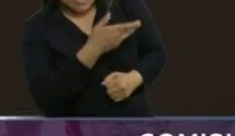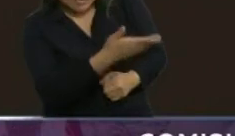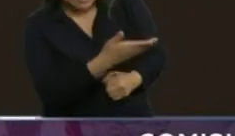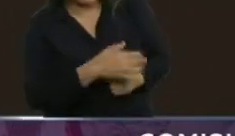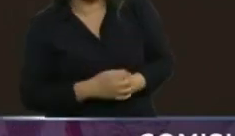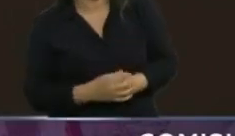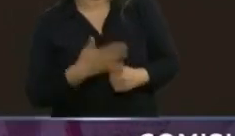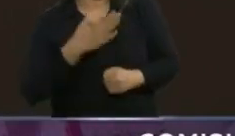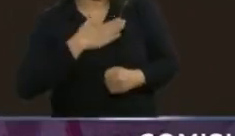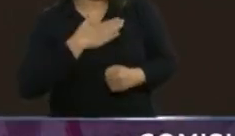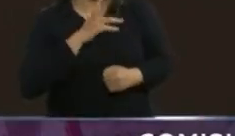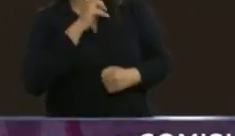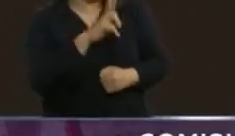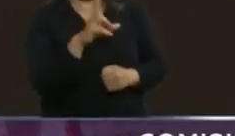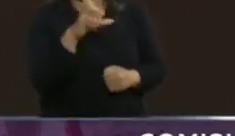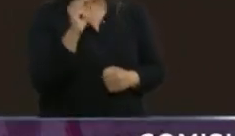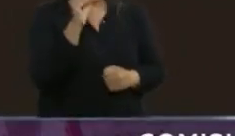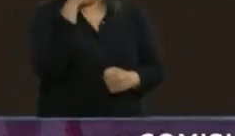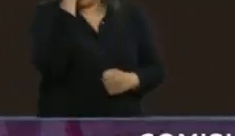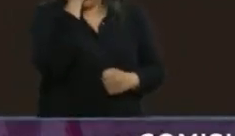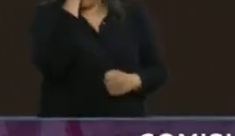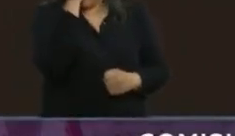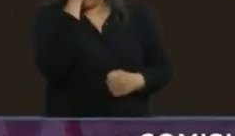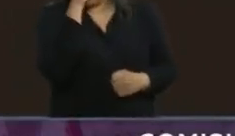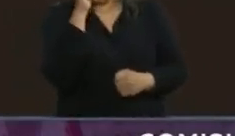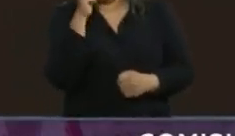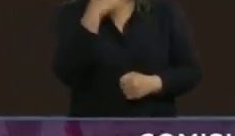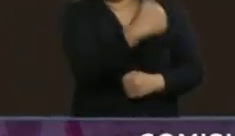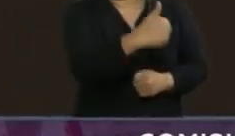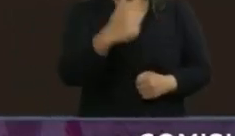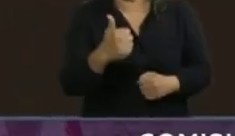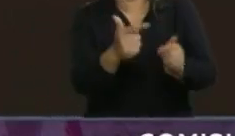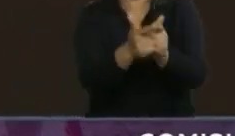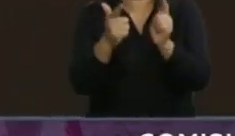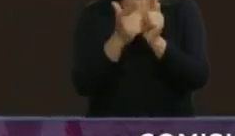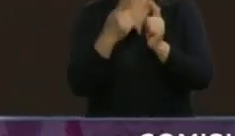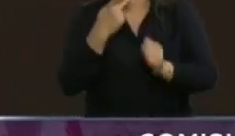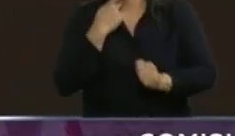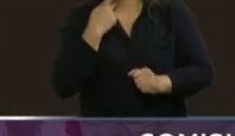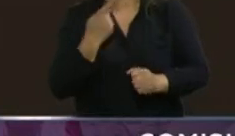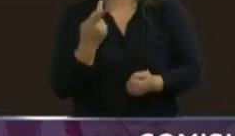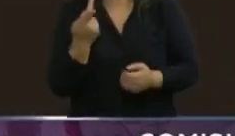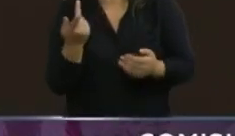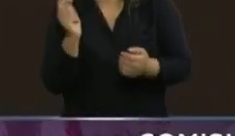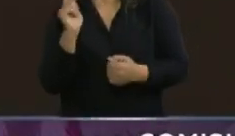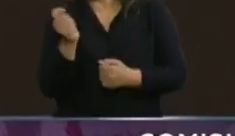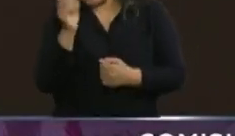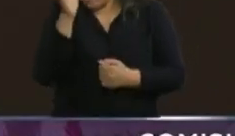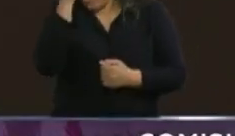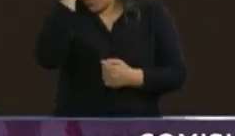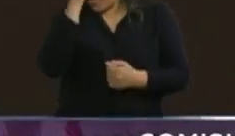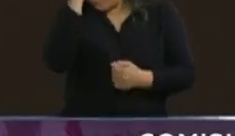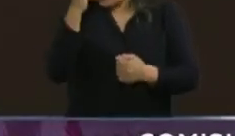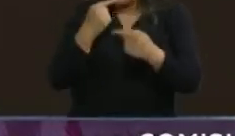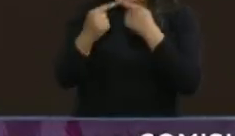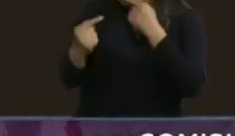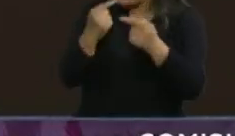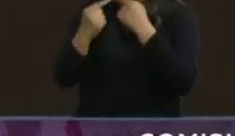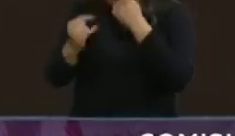Yo lo repruebo, sin duda, por cargos partidistas. Los pactos deleznables